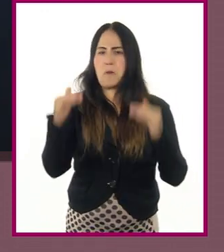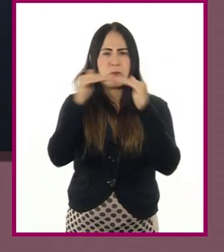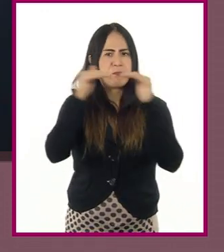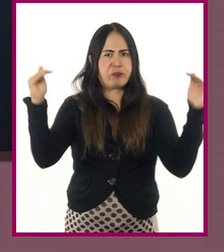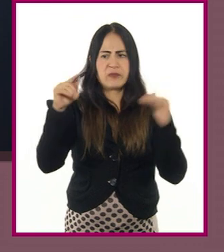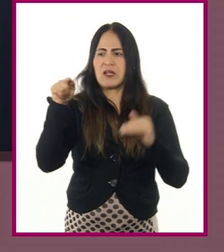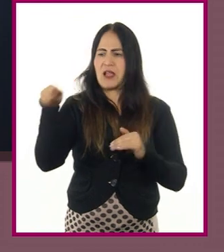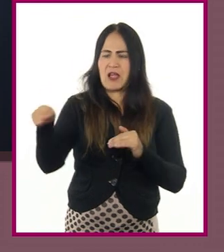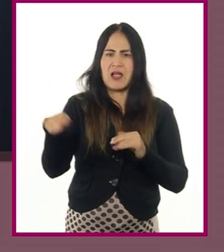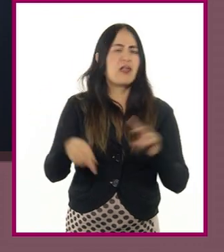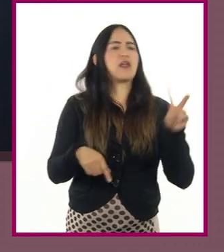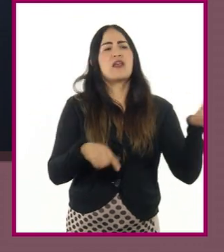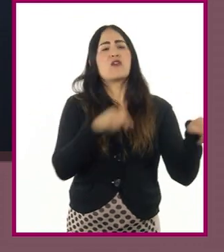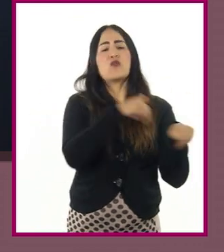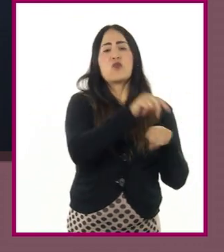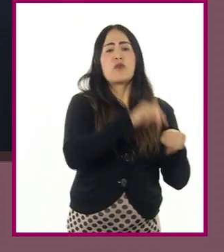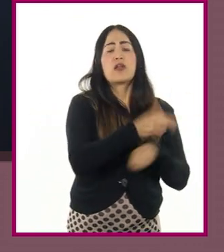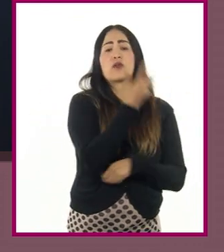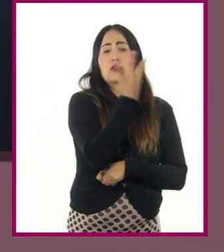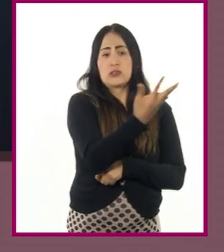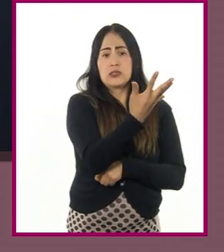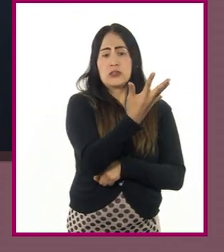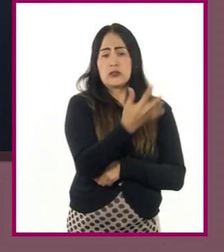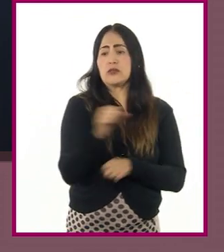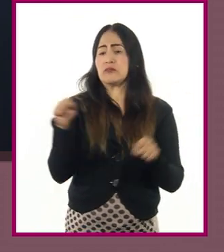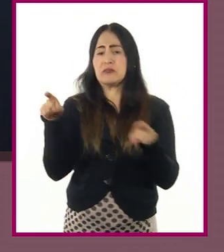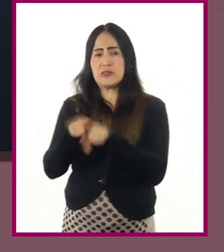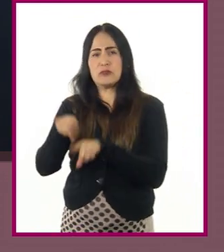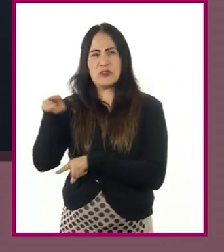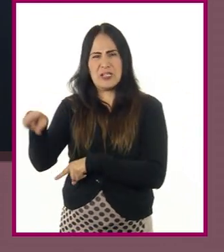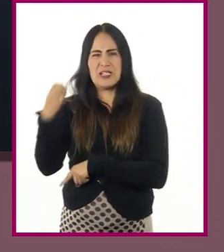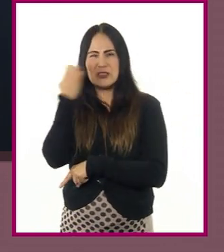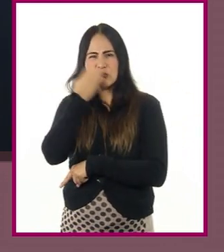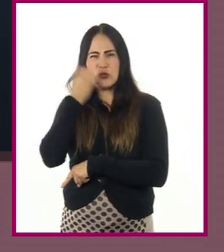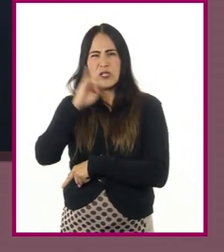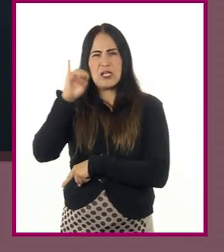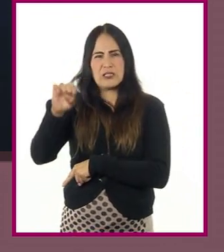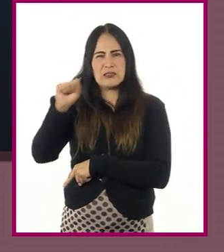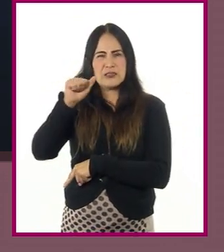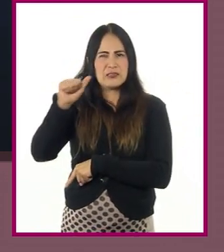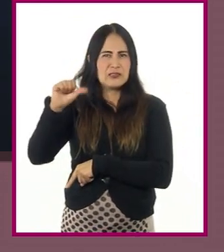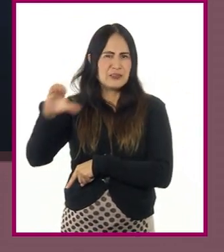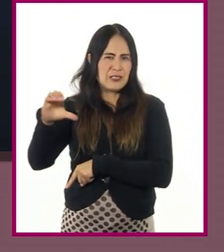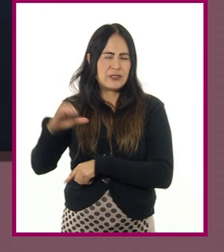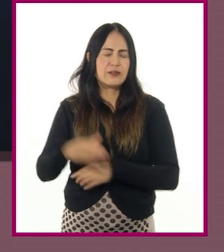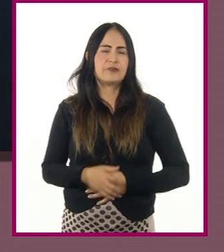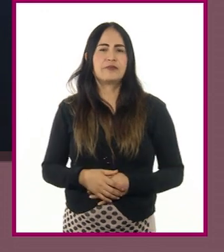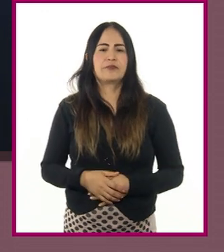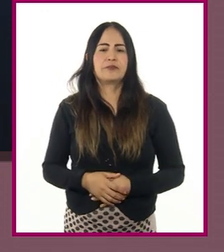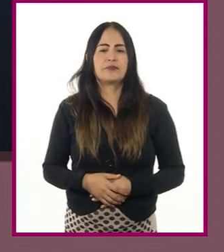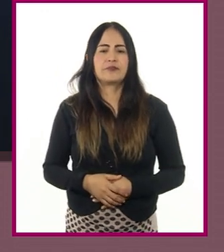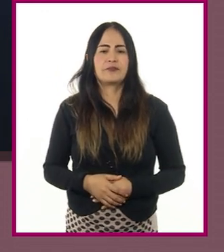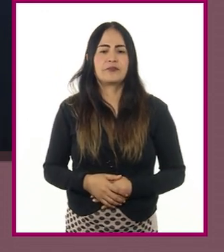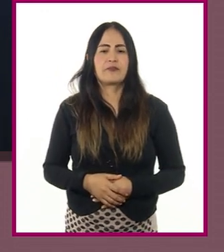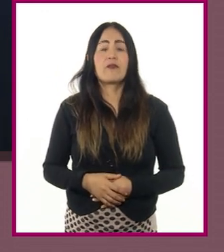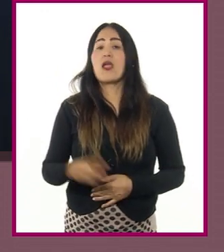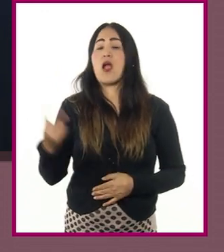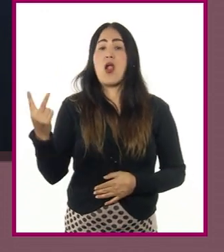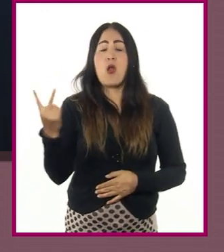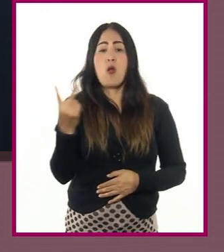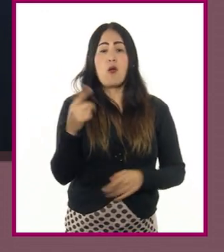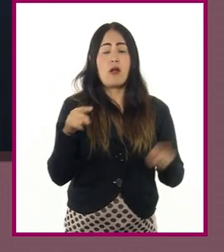contra los de la Boca y contra los de la Isaac Ochoa, al grado tal que, por ejemplo, se